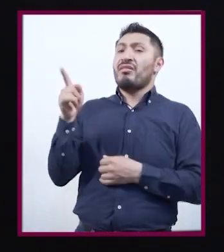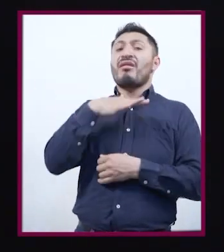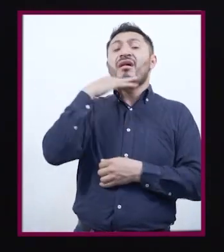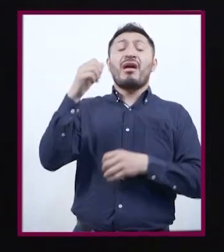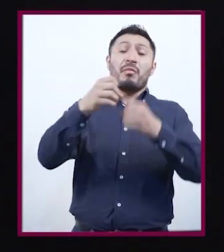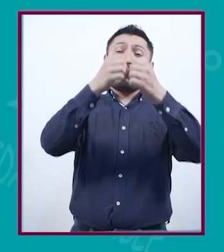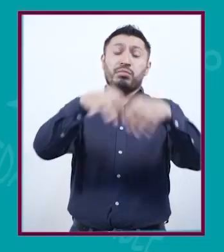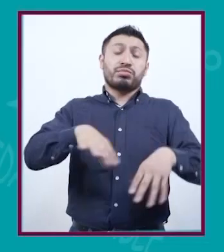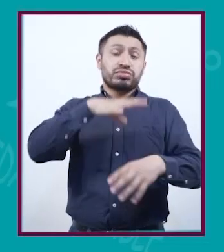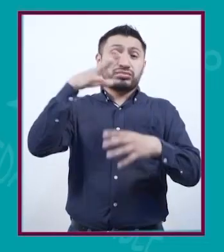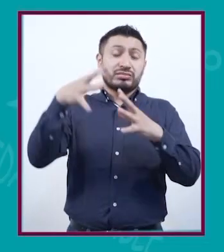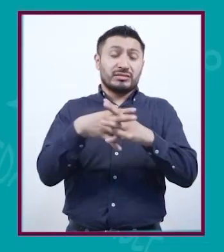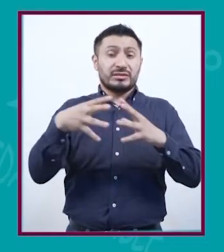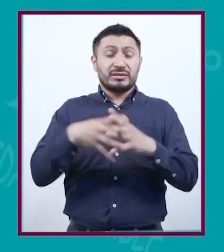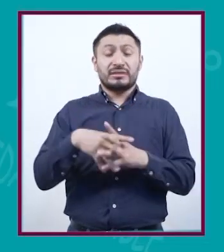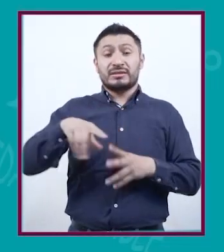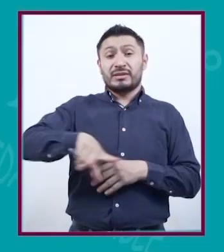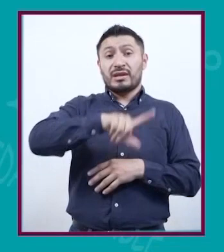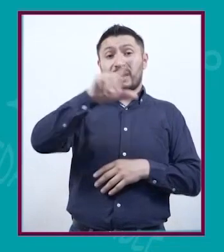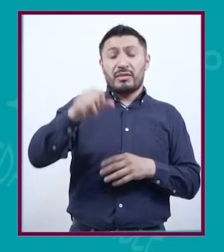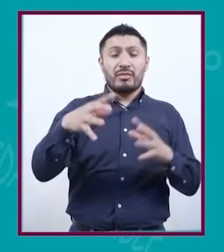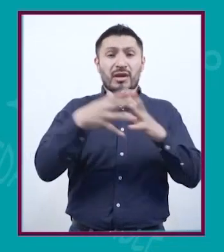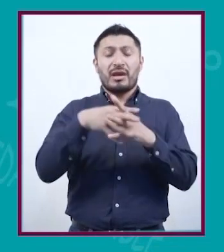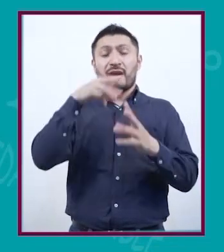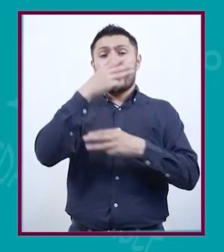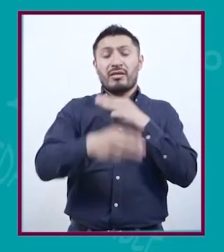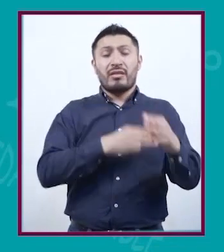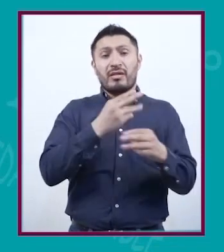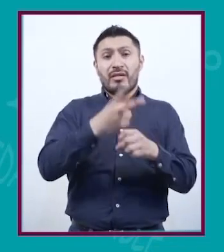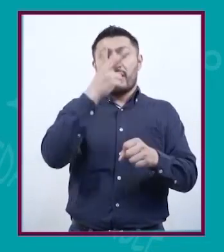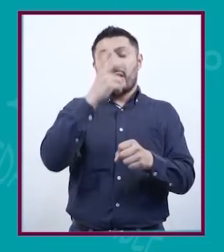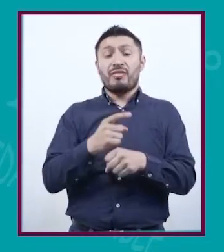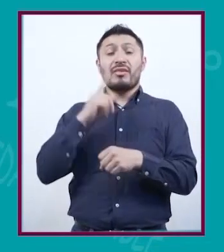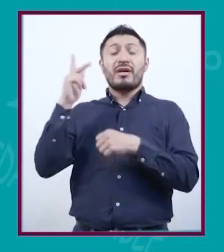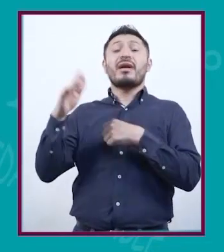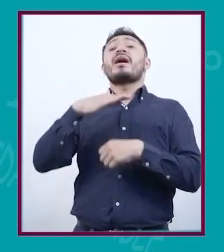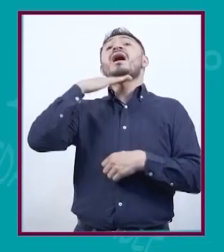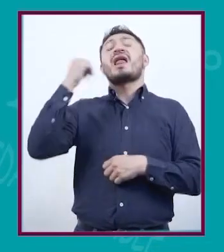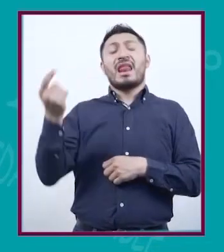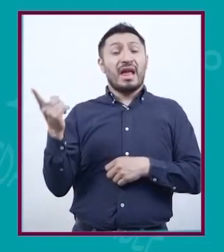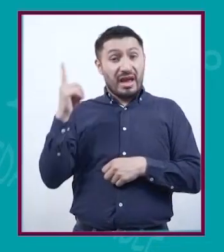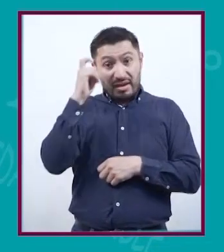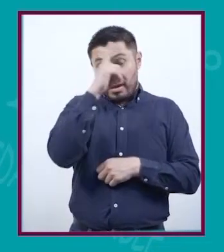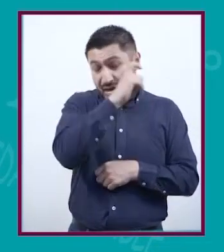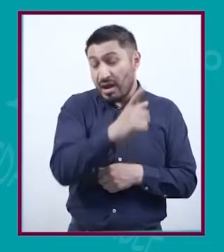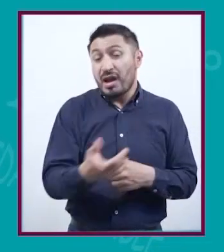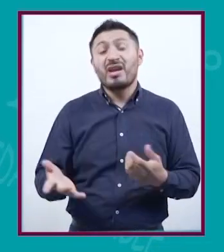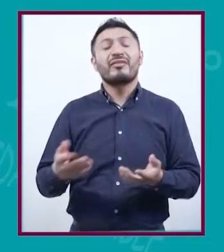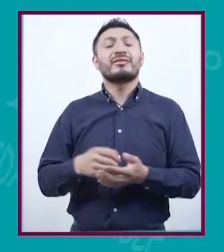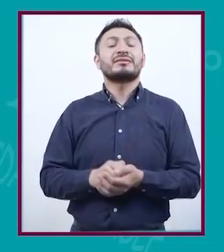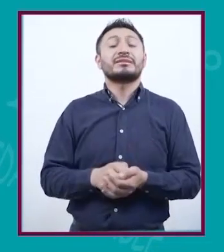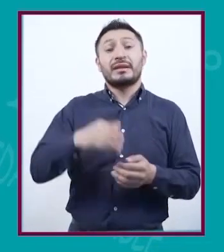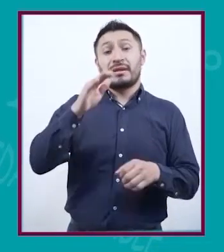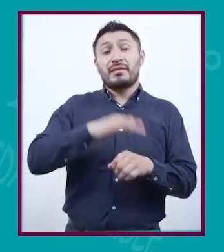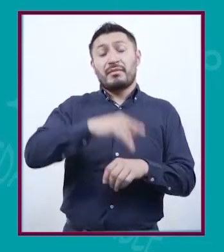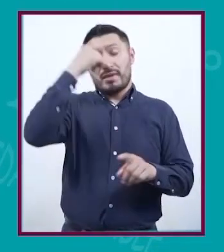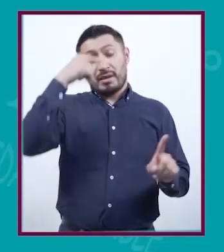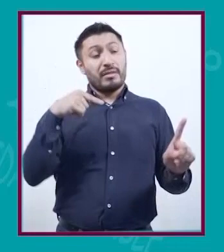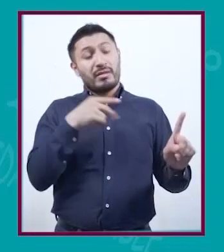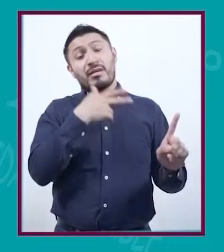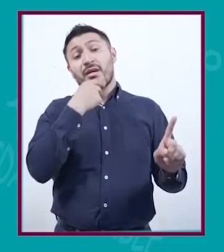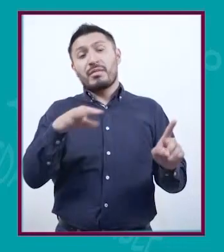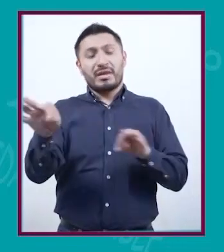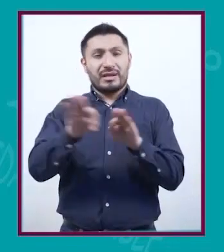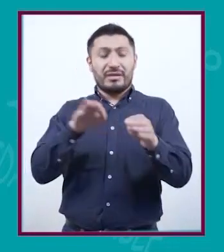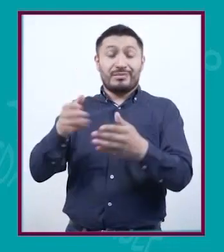perdiera la guerra. Al finalizar la Segunda Guerra Mundial llegaron los días difíciles para los alemanes, en especial para aquellos como